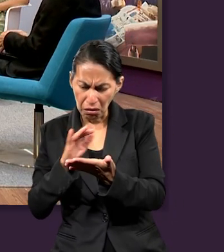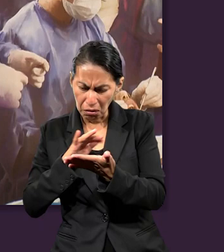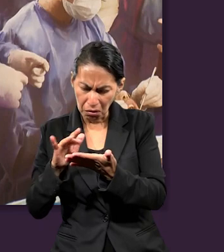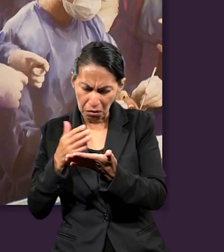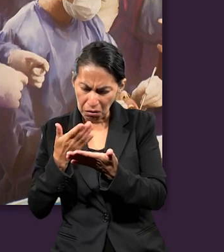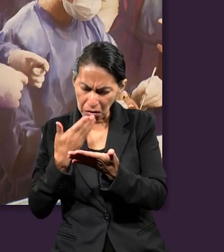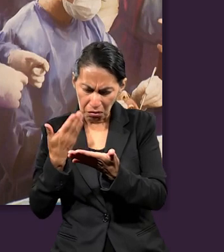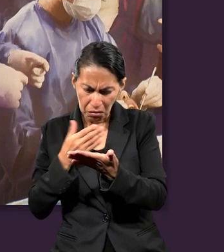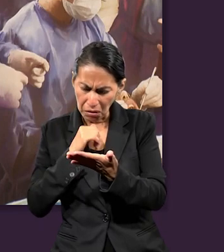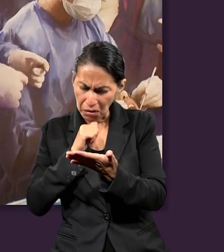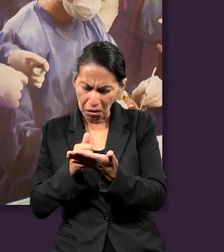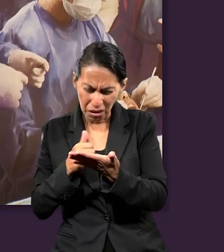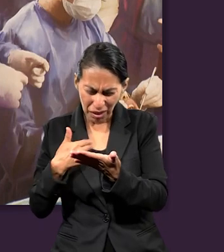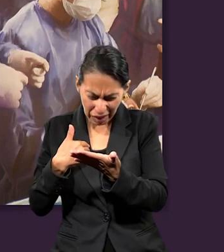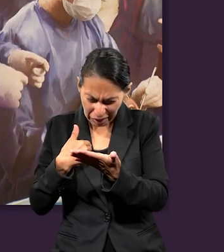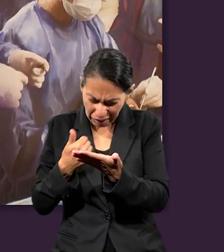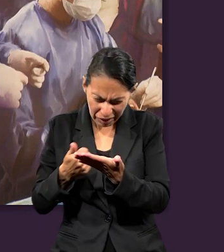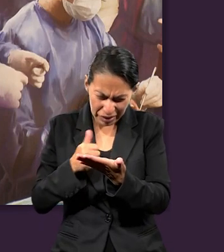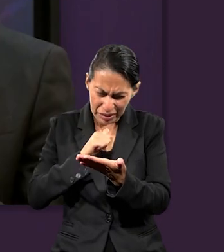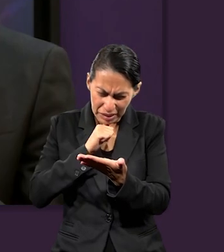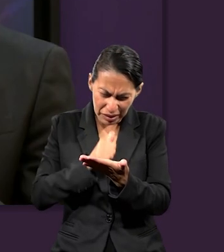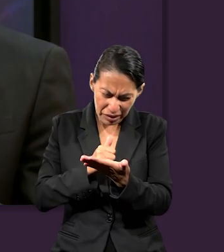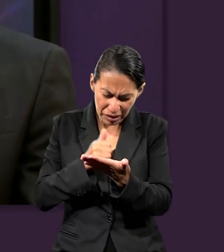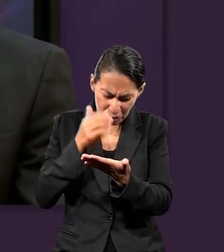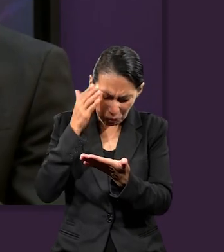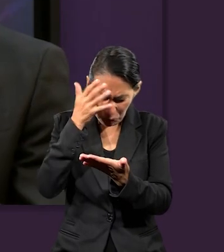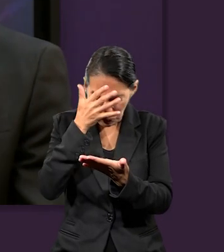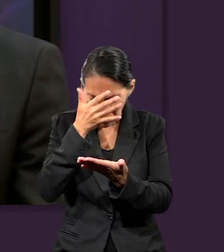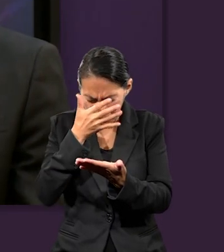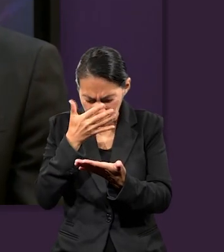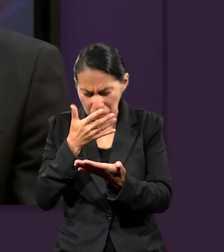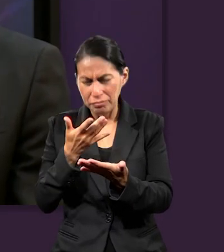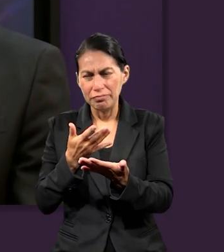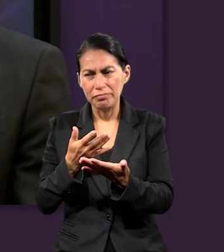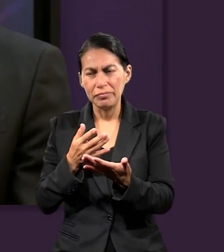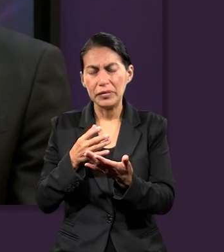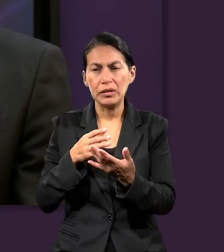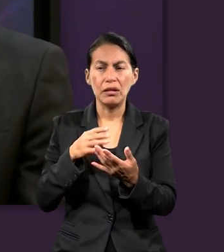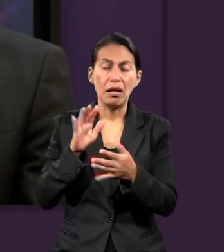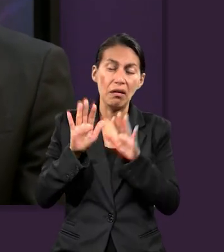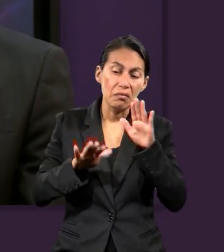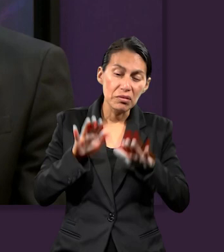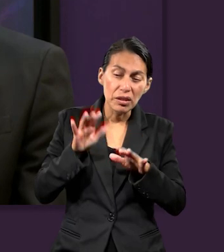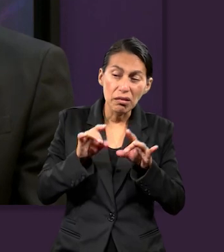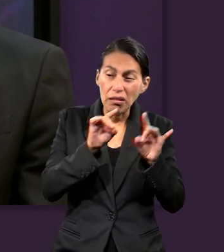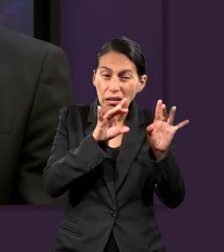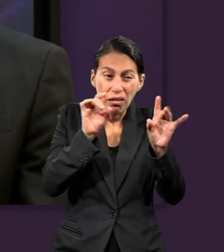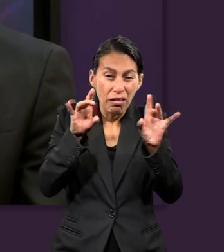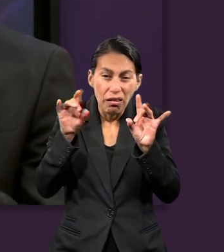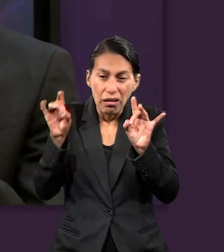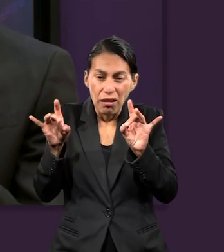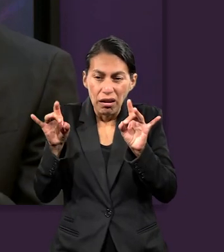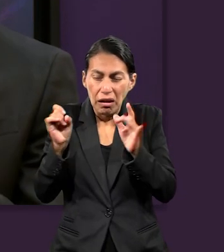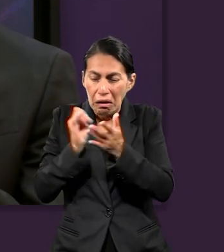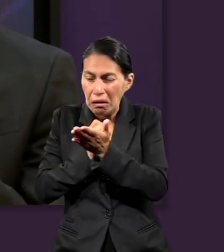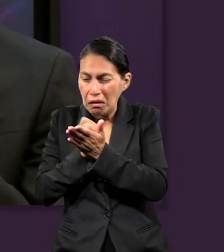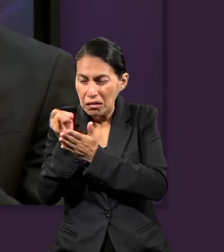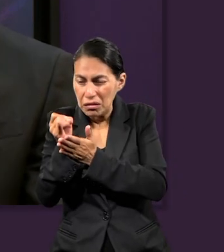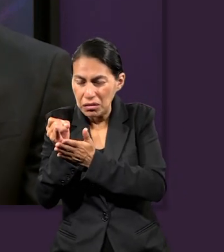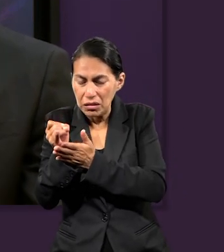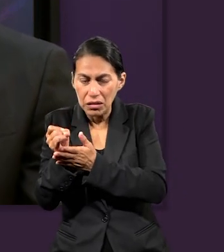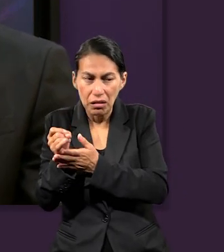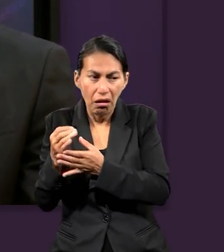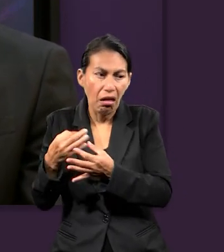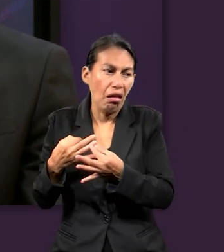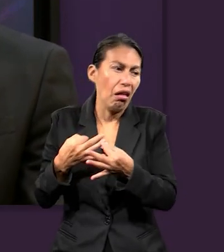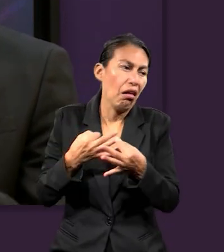cuando el ser humano por el miedo de las situaciones que puedan estar pasando toman decisiones y van tras